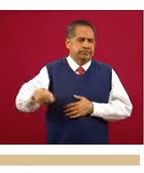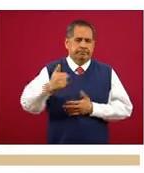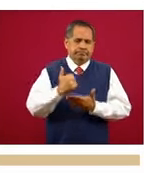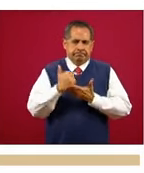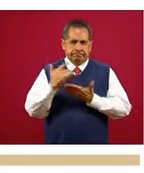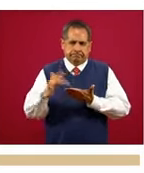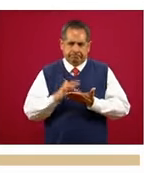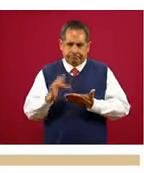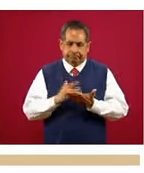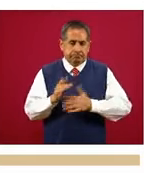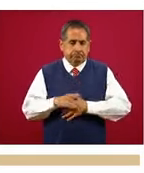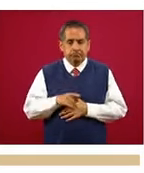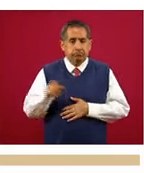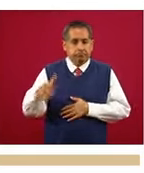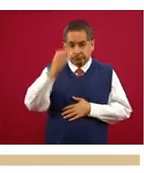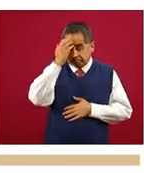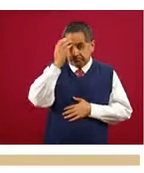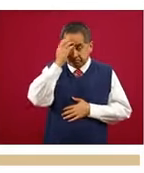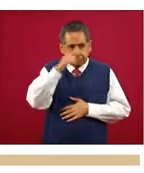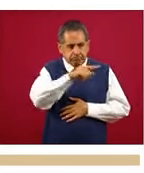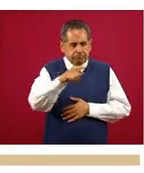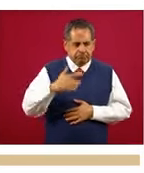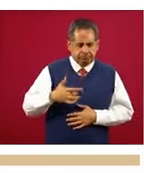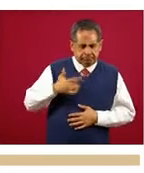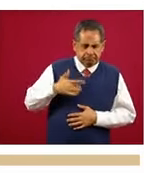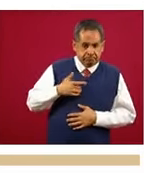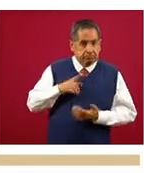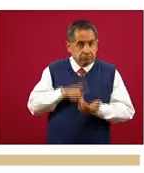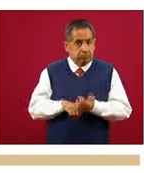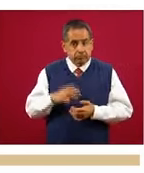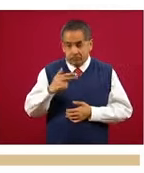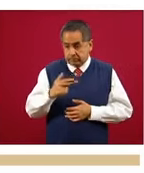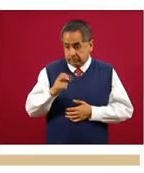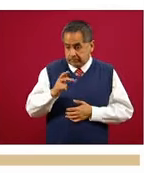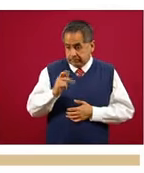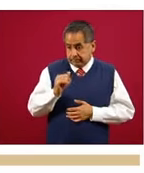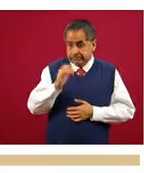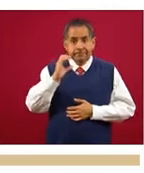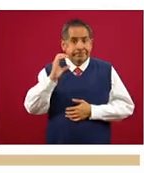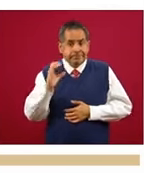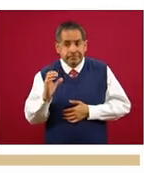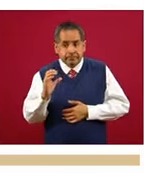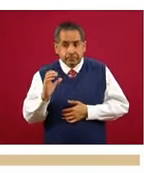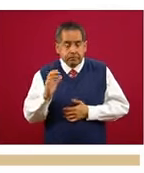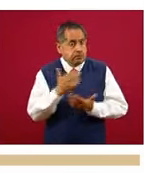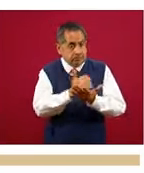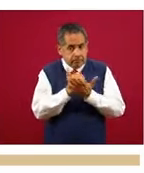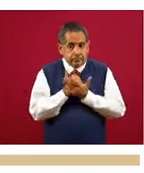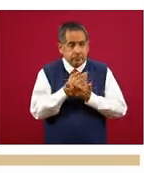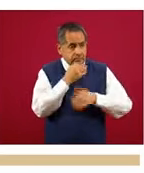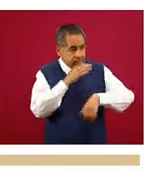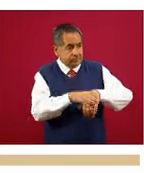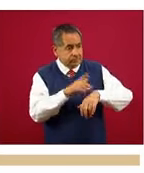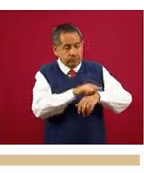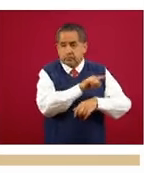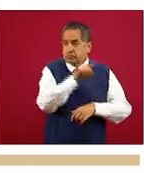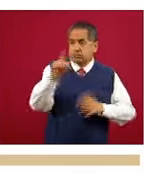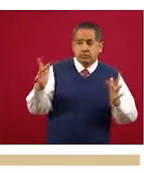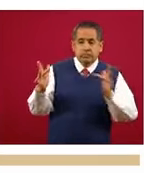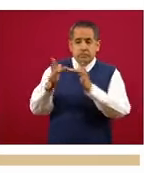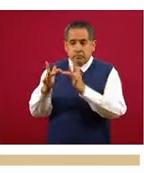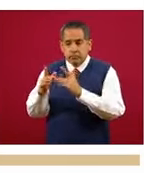Si ustedes conocen de alguien que tenga hepatitis C, que nos ayuden, ahorita vamos a ver cómo, a